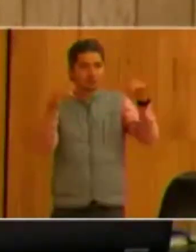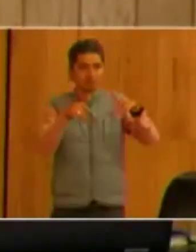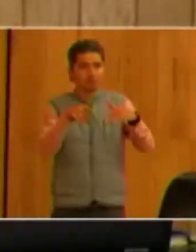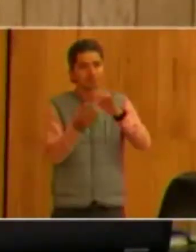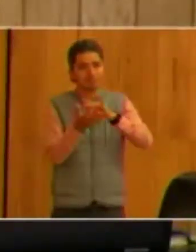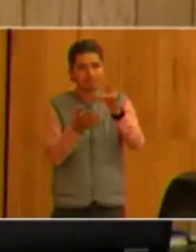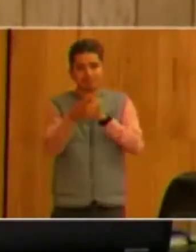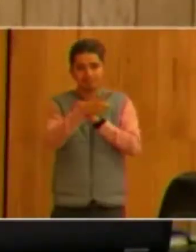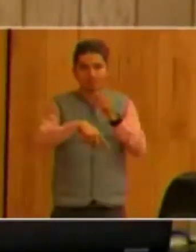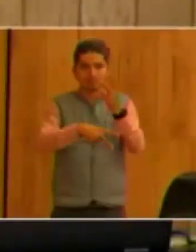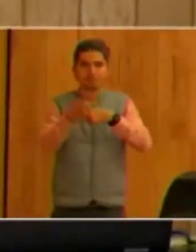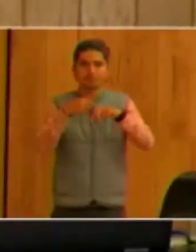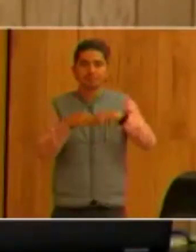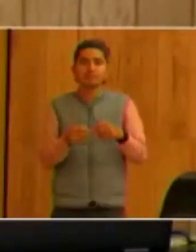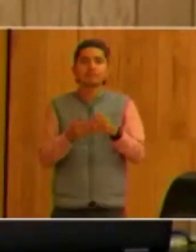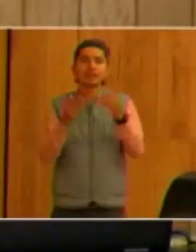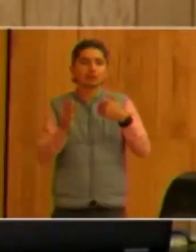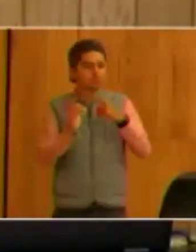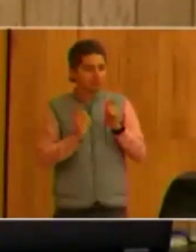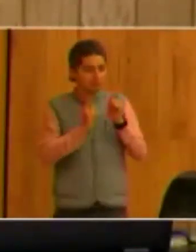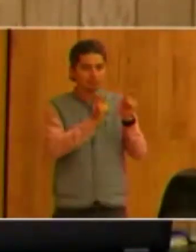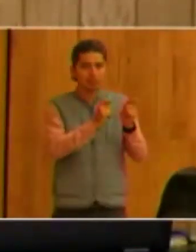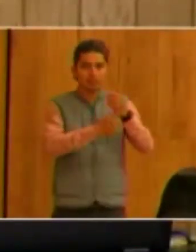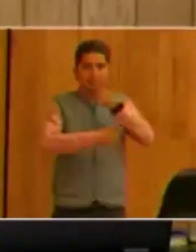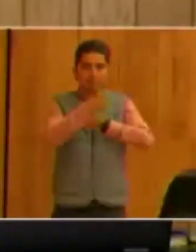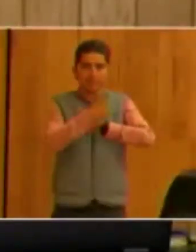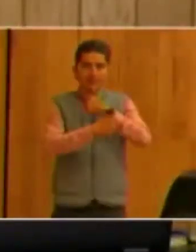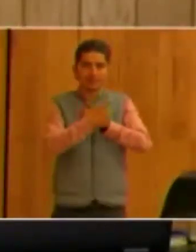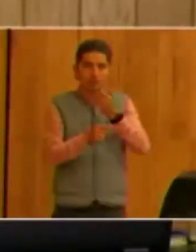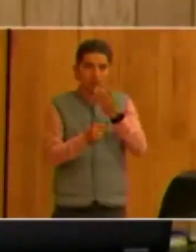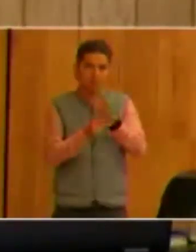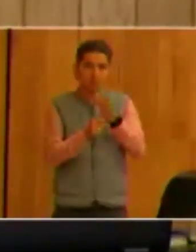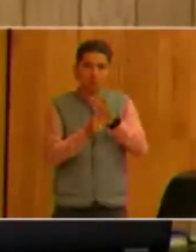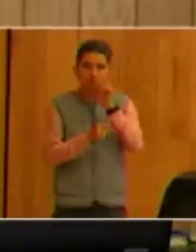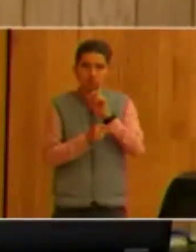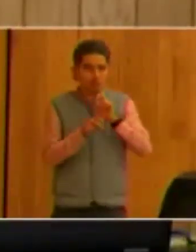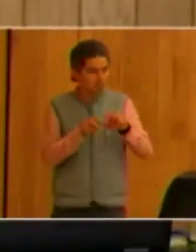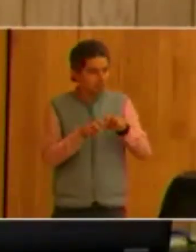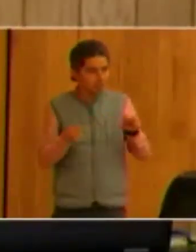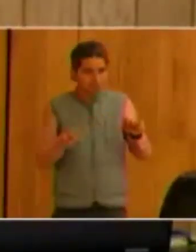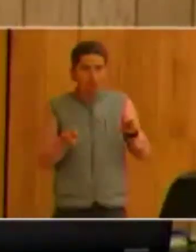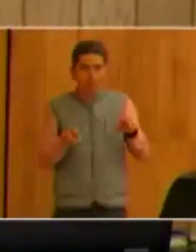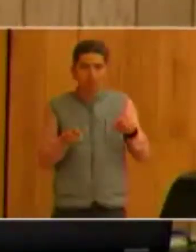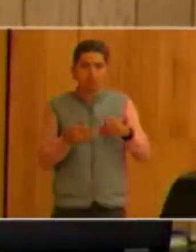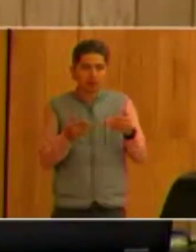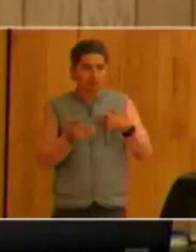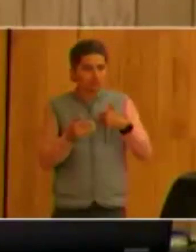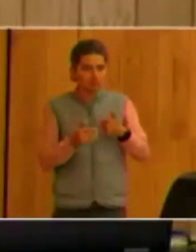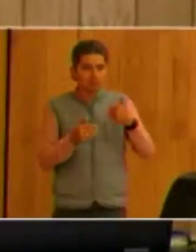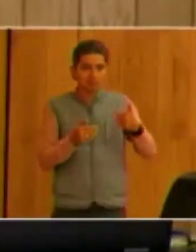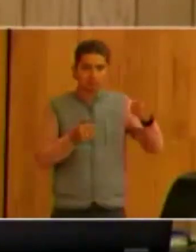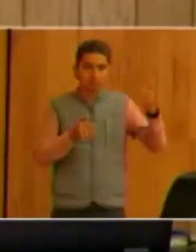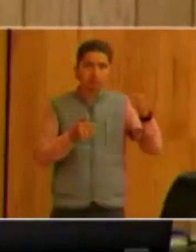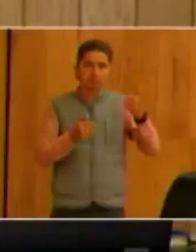acompañarnos. Daré el uso de la voz a las participantes de la tarde de hoy, conforme van haciendo